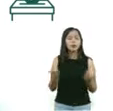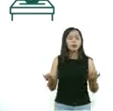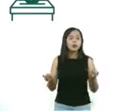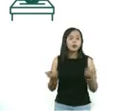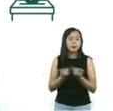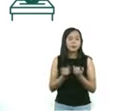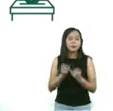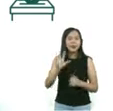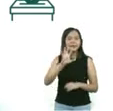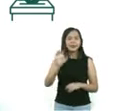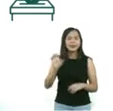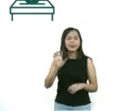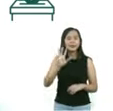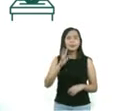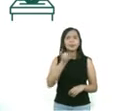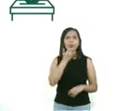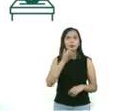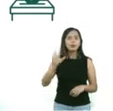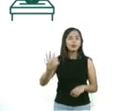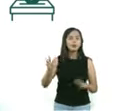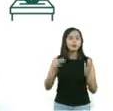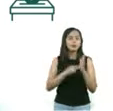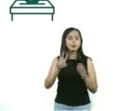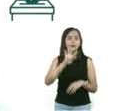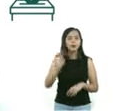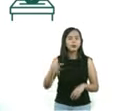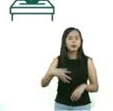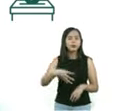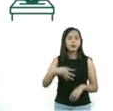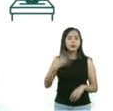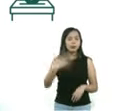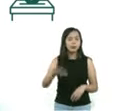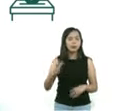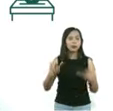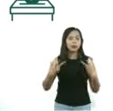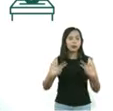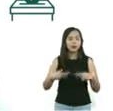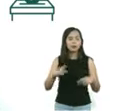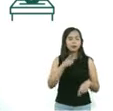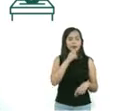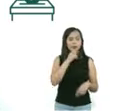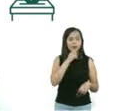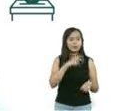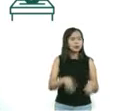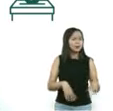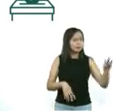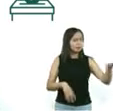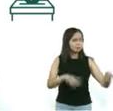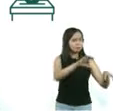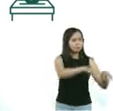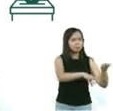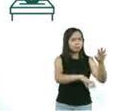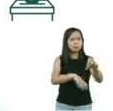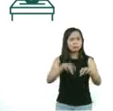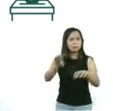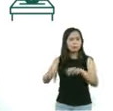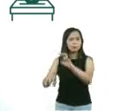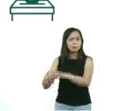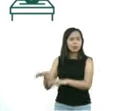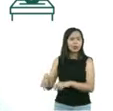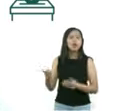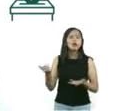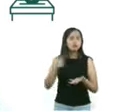5.410 efectivos policiales desplegados a lo largo de la ciudad, particularmente en